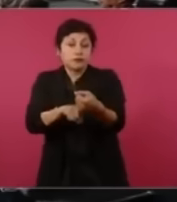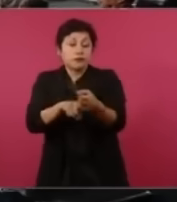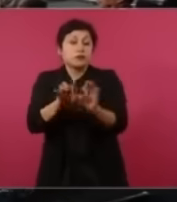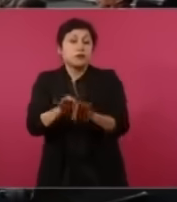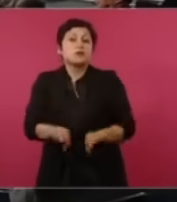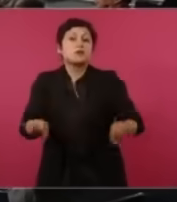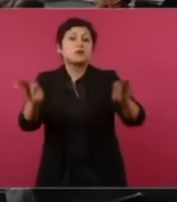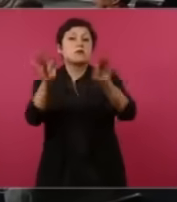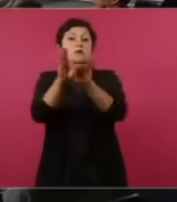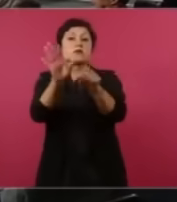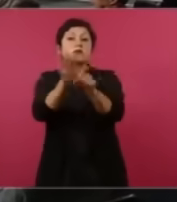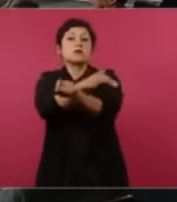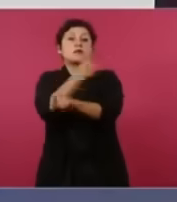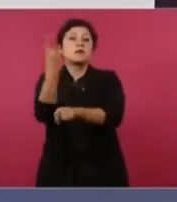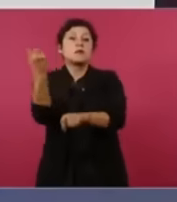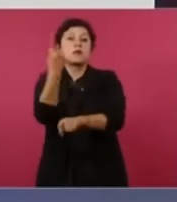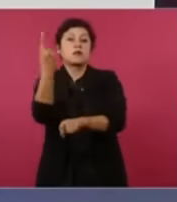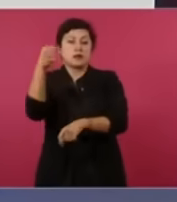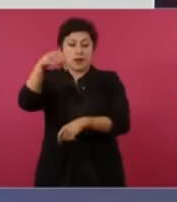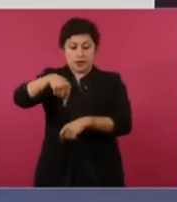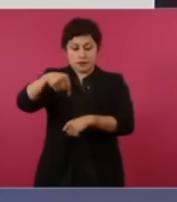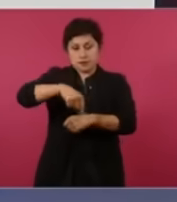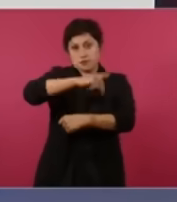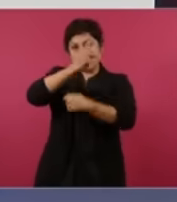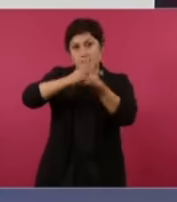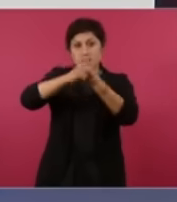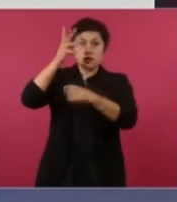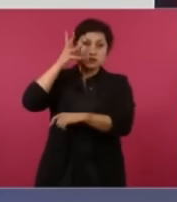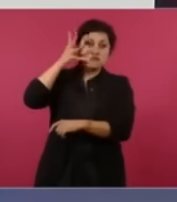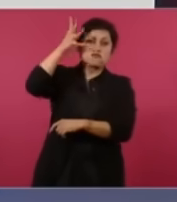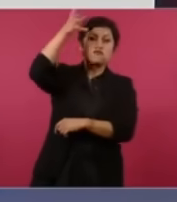el futuro de nuestra nación.